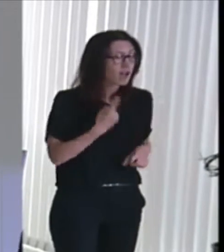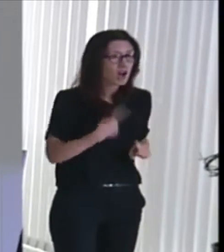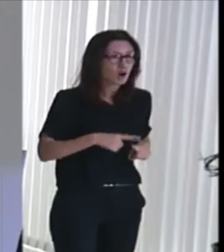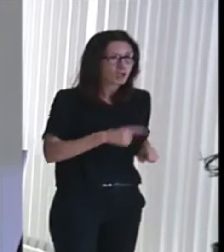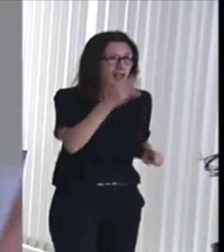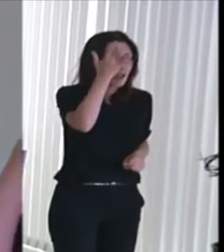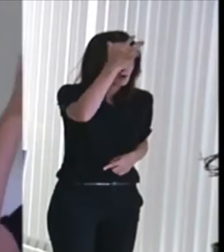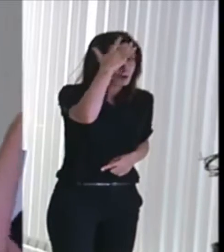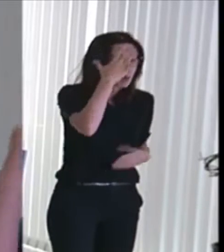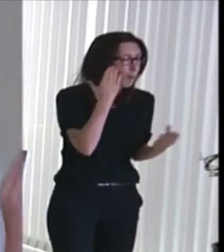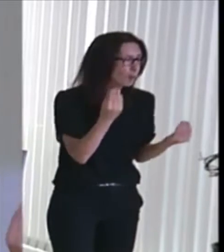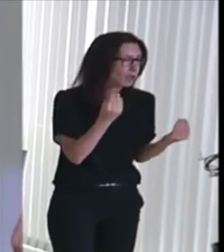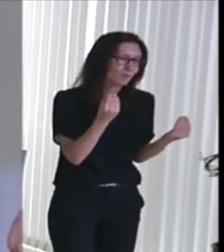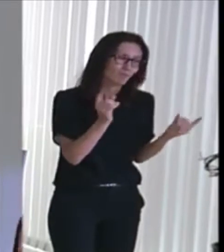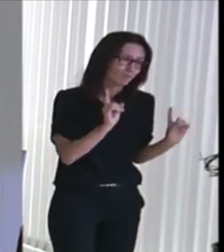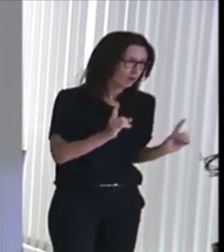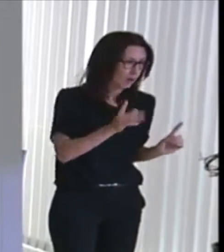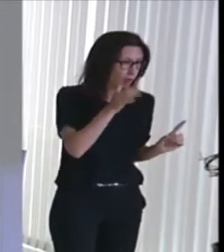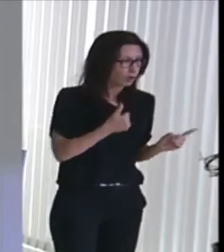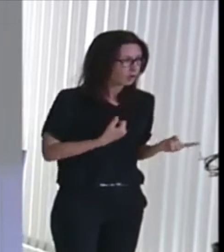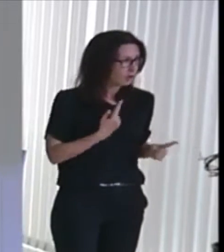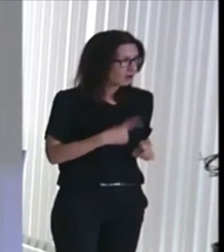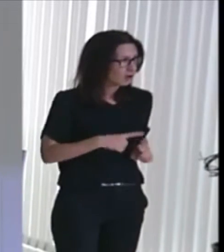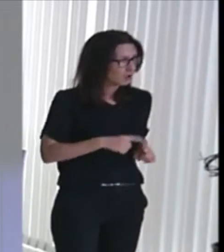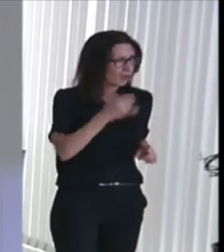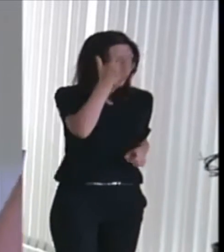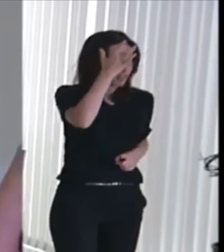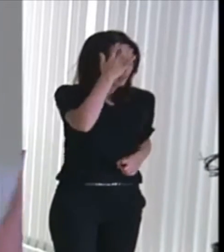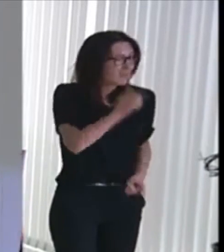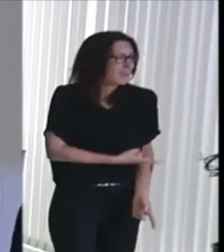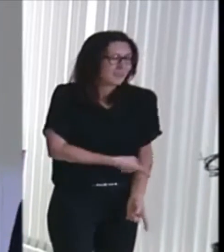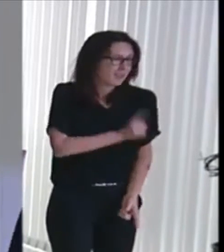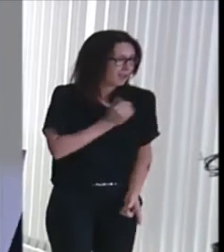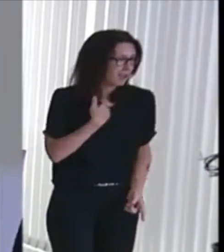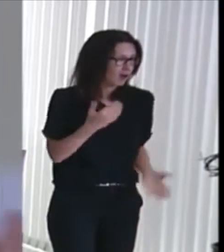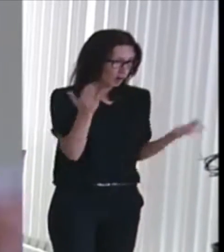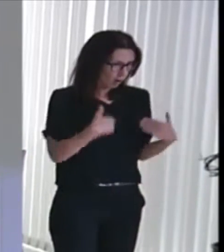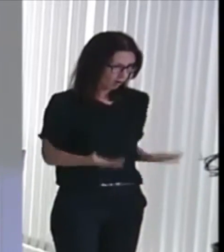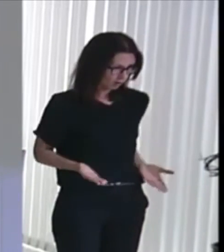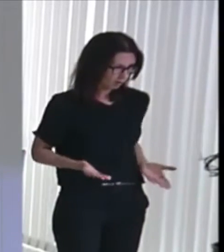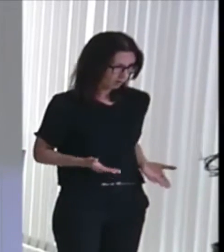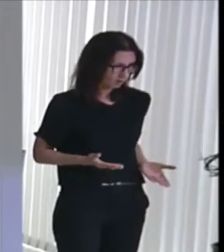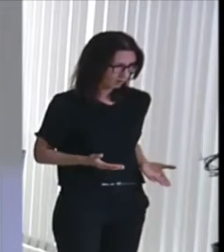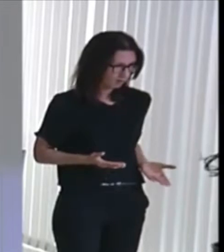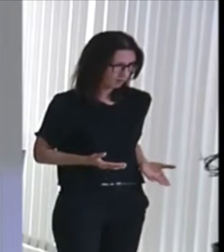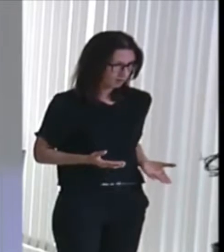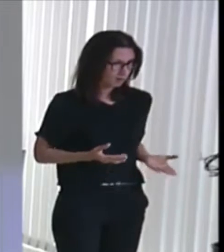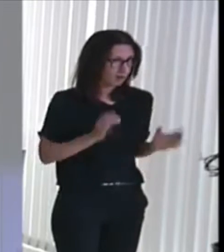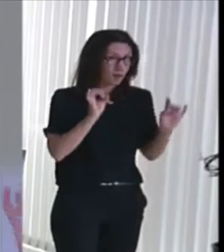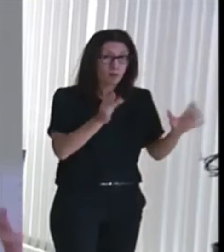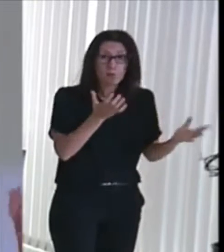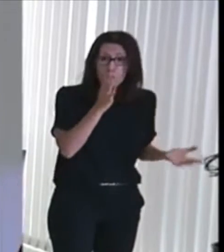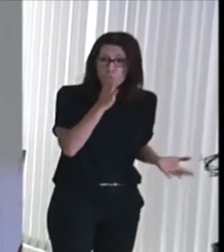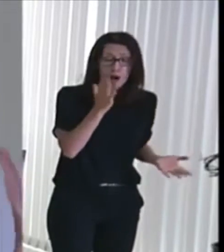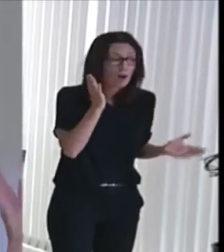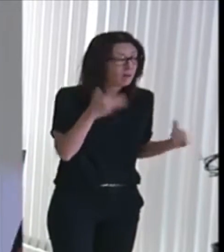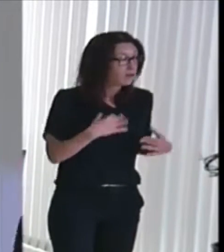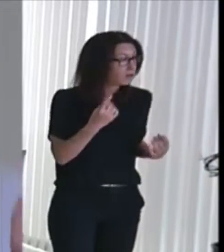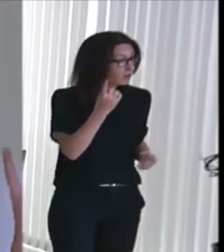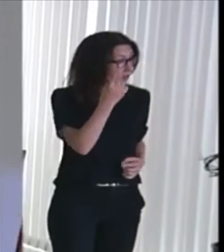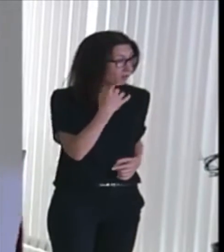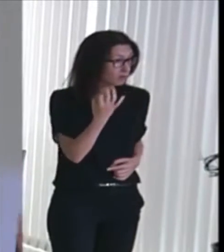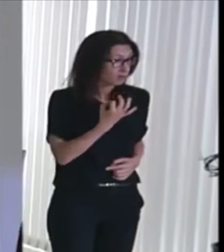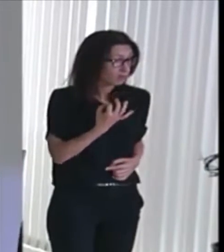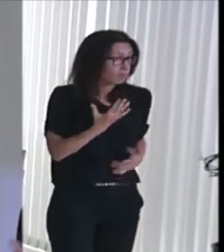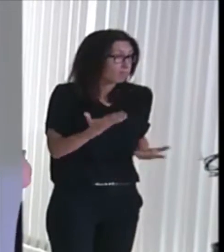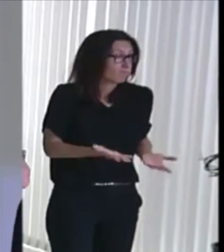cosas, porque ya no te flipas, ¿no? Como diría alguien un poco más joven, pues no, porque al final sabes que tampoco te,